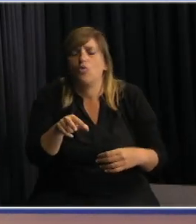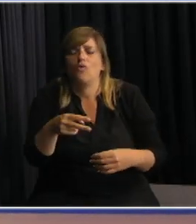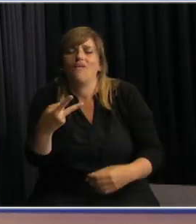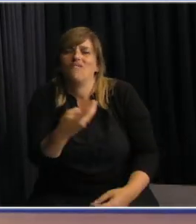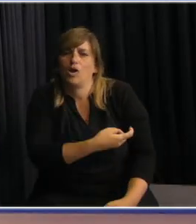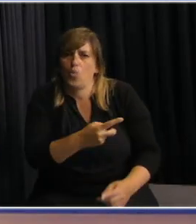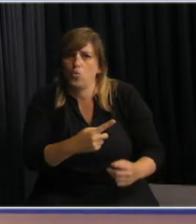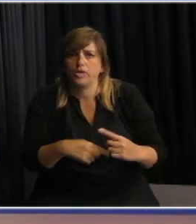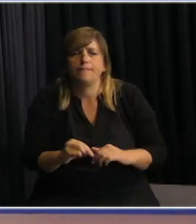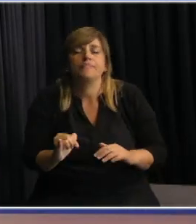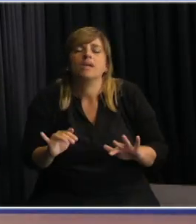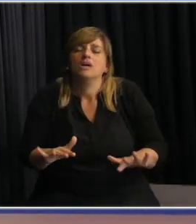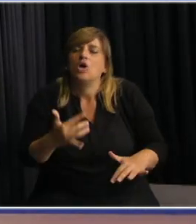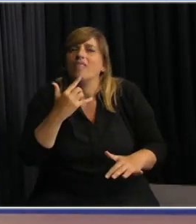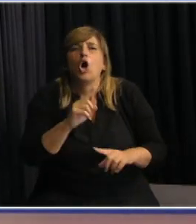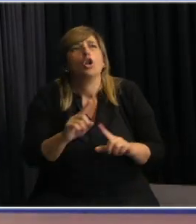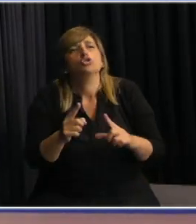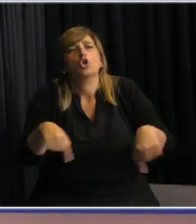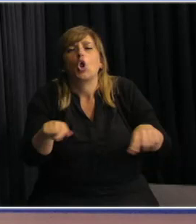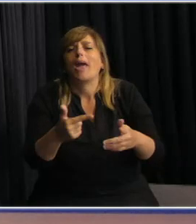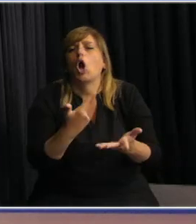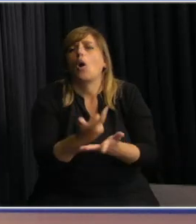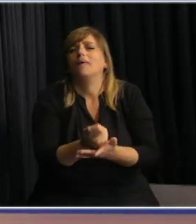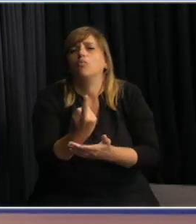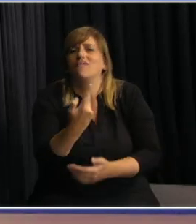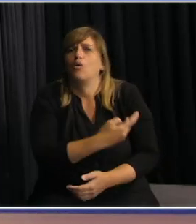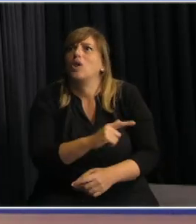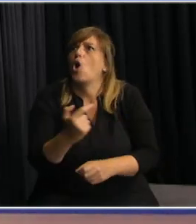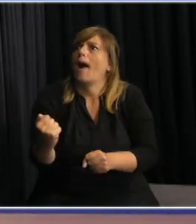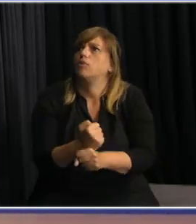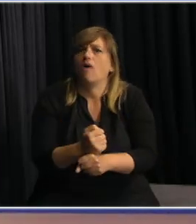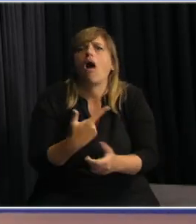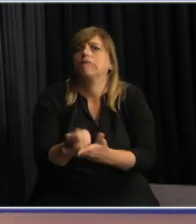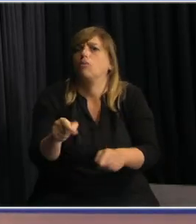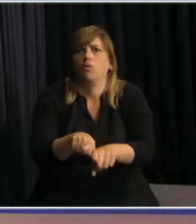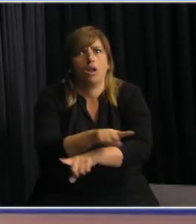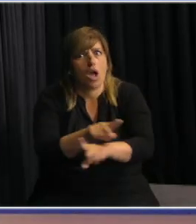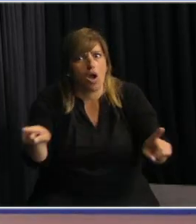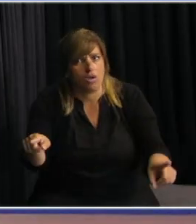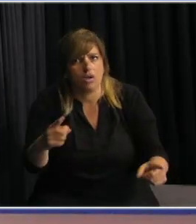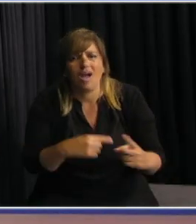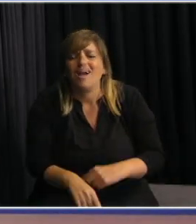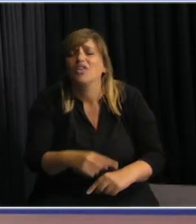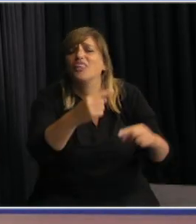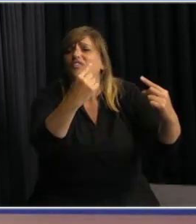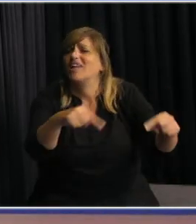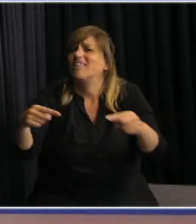insisto, lo que ya dije, que nosotros no compramos ninguna vacuna que no esté aprobada. Tienen características